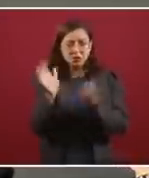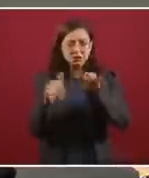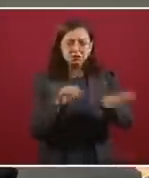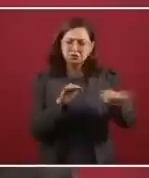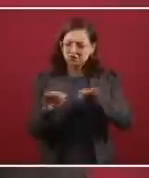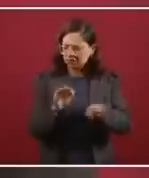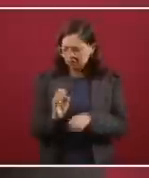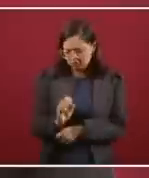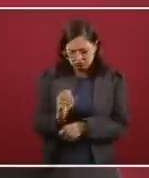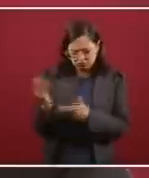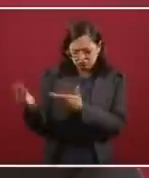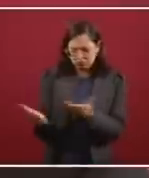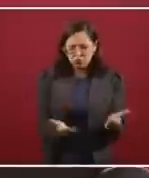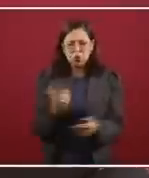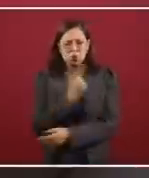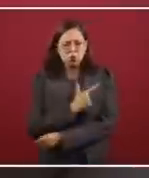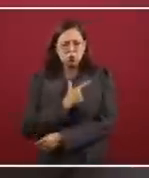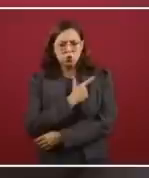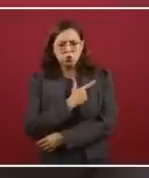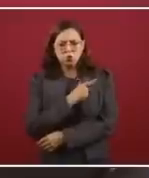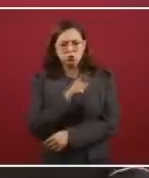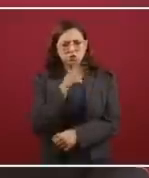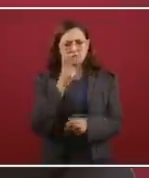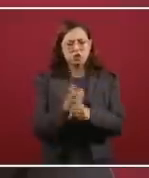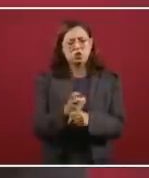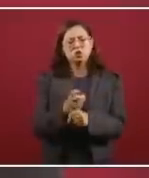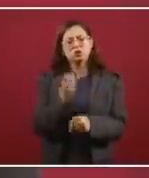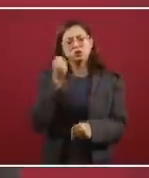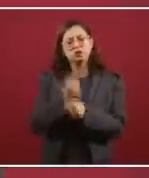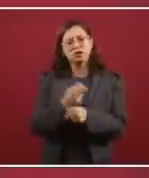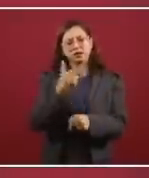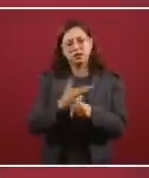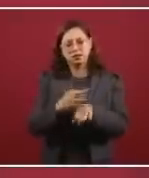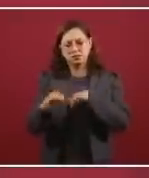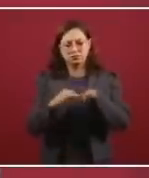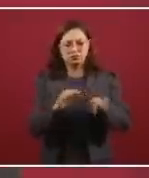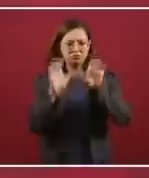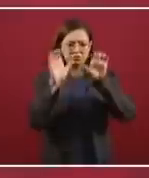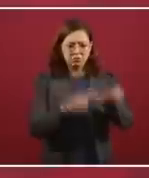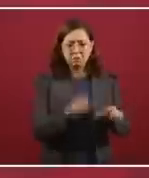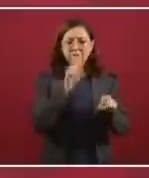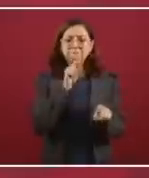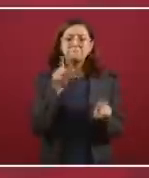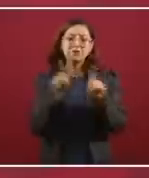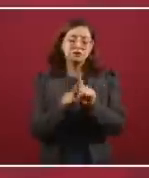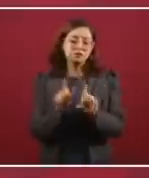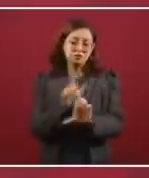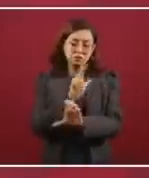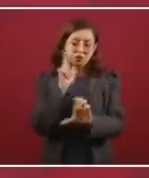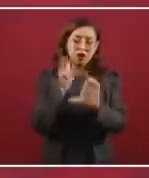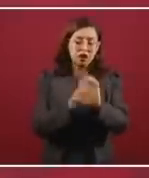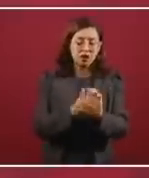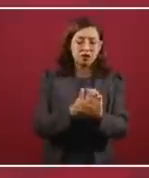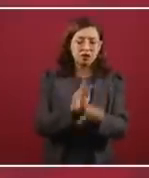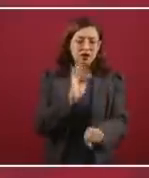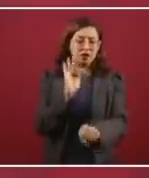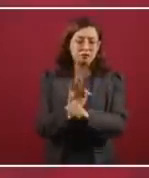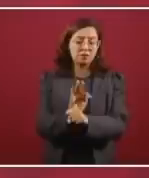lo tiene a su cargo Horacio Duarte, el subsecretario de Trabajo. En albergues igual. Formamos